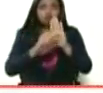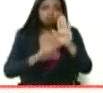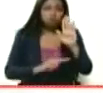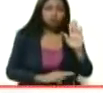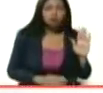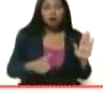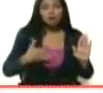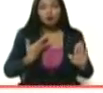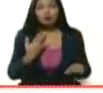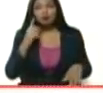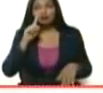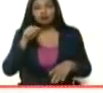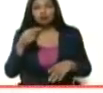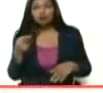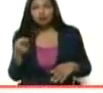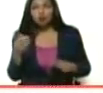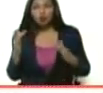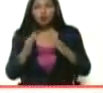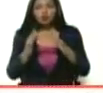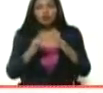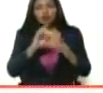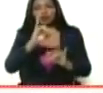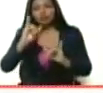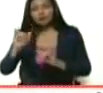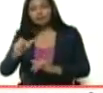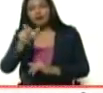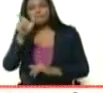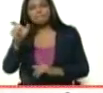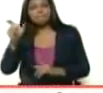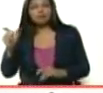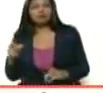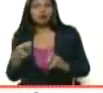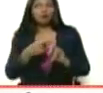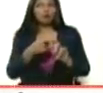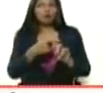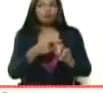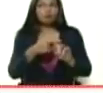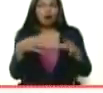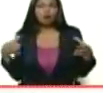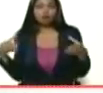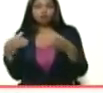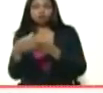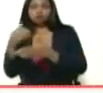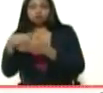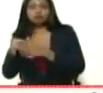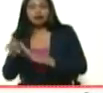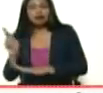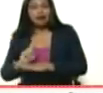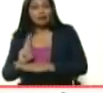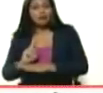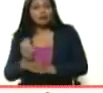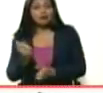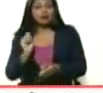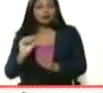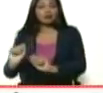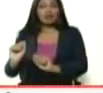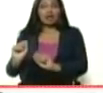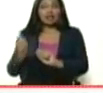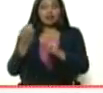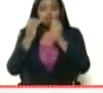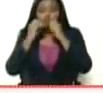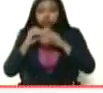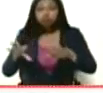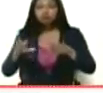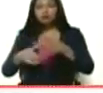para determinar cuáles fueron los contactos de estos casos positivos, el aislamiento inmediato para evitar la